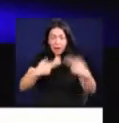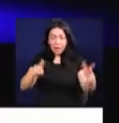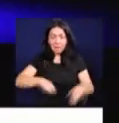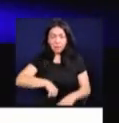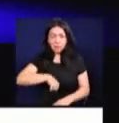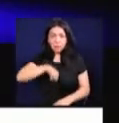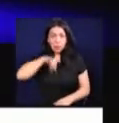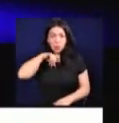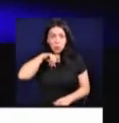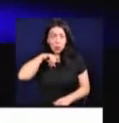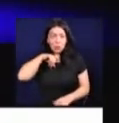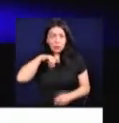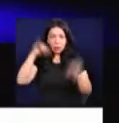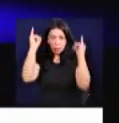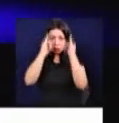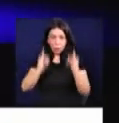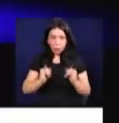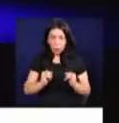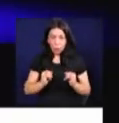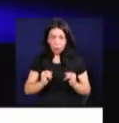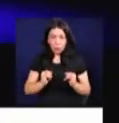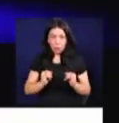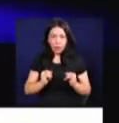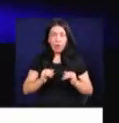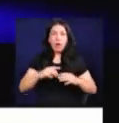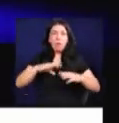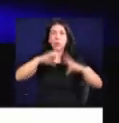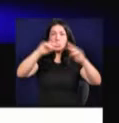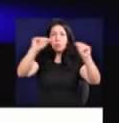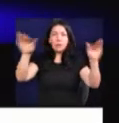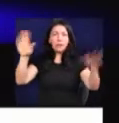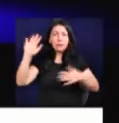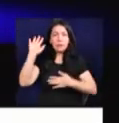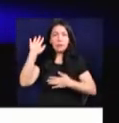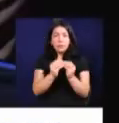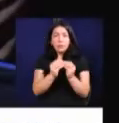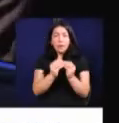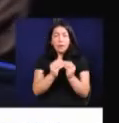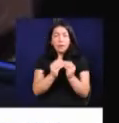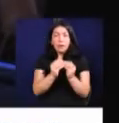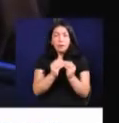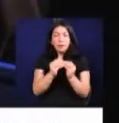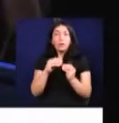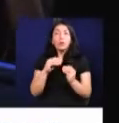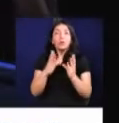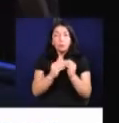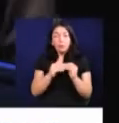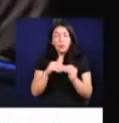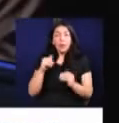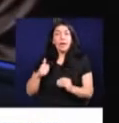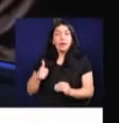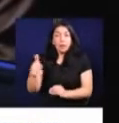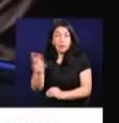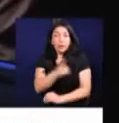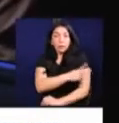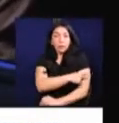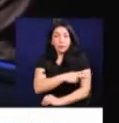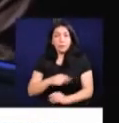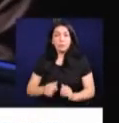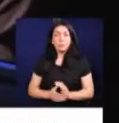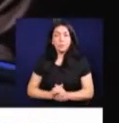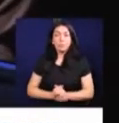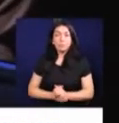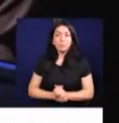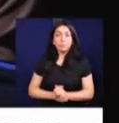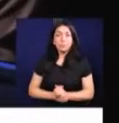presentación lee charla magistral de ricardo rossi que es un investigador de la universidad de magallanes